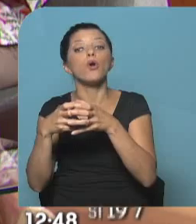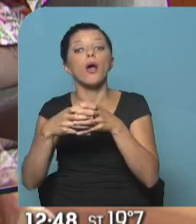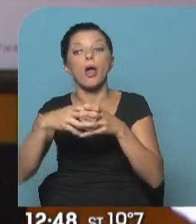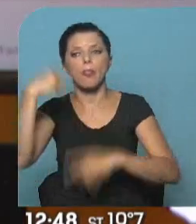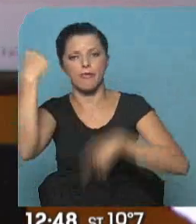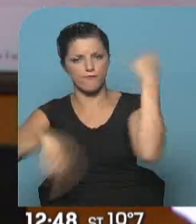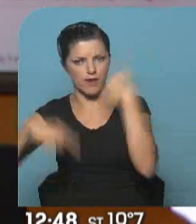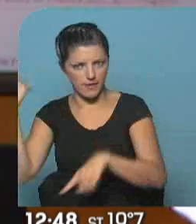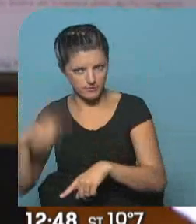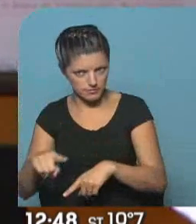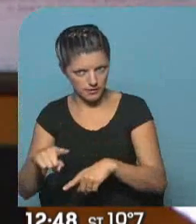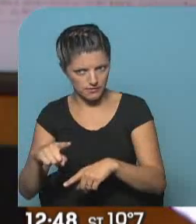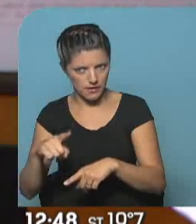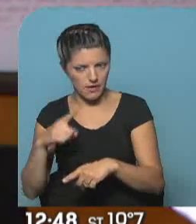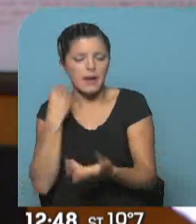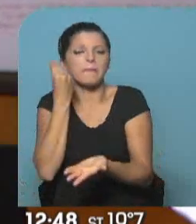de la sociedad y en ese sentido